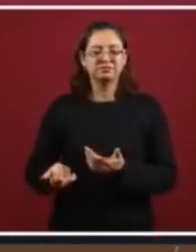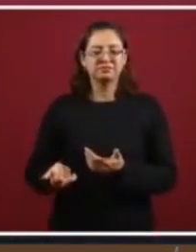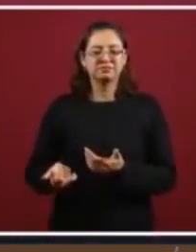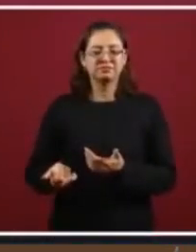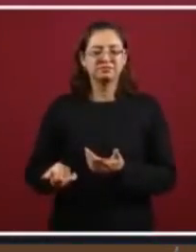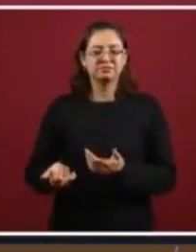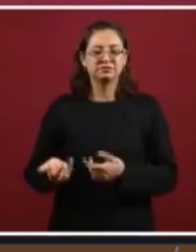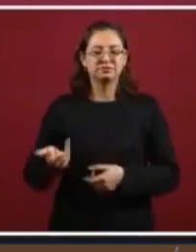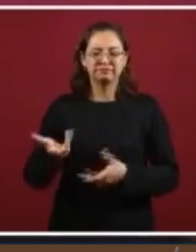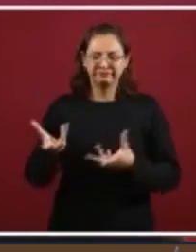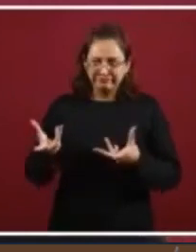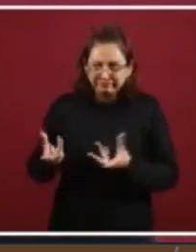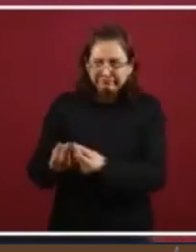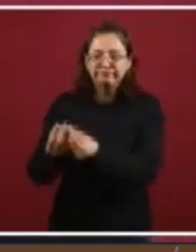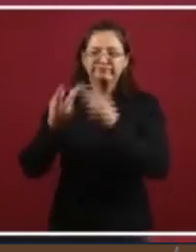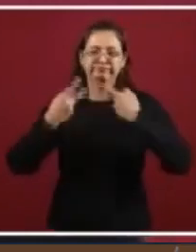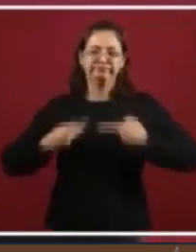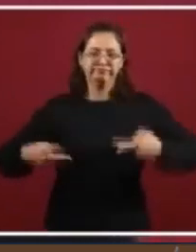de pueblo